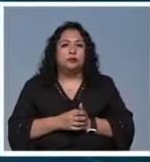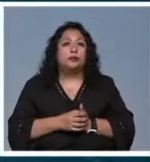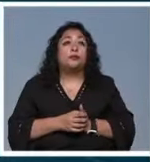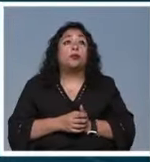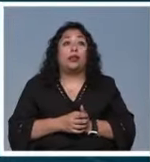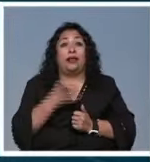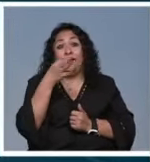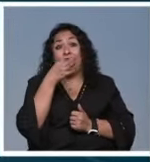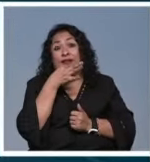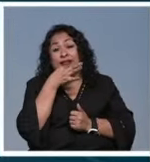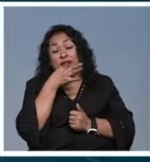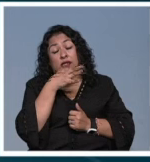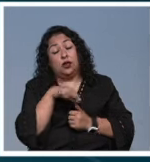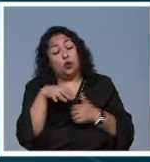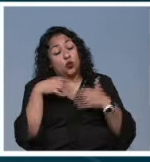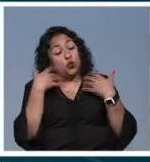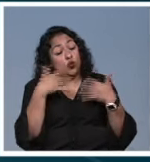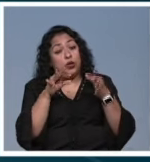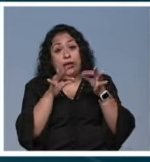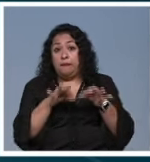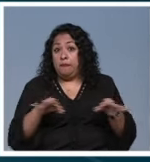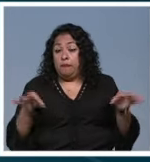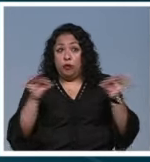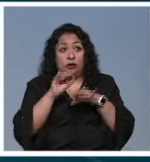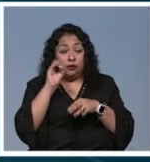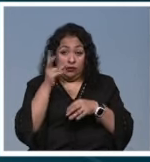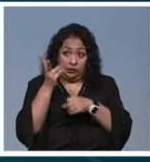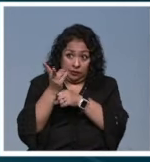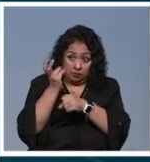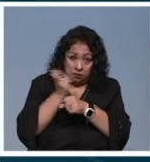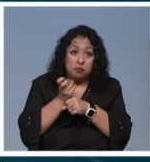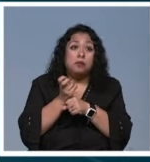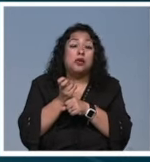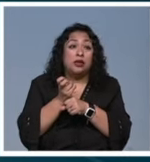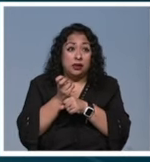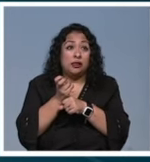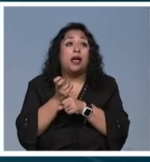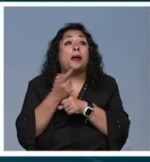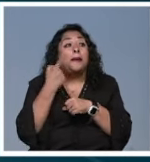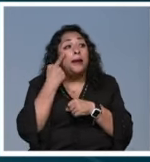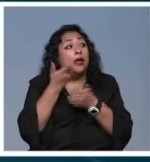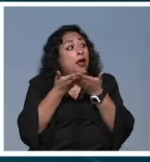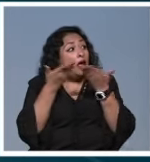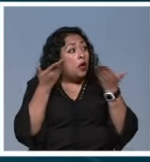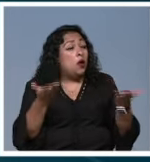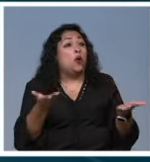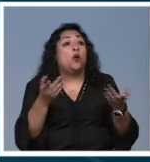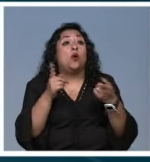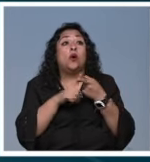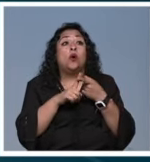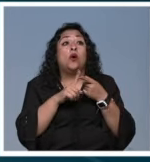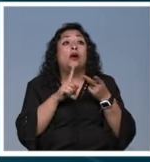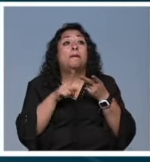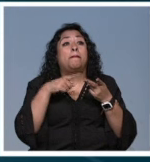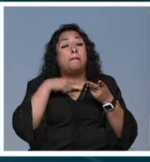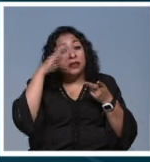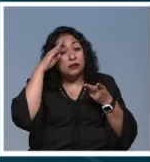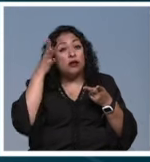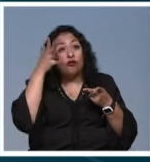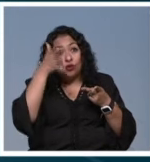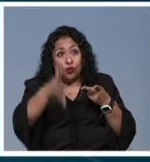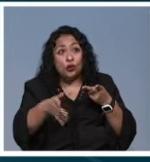Es una celebración sumamente relevante que nos invita no solamente a ver el presente y pensar el